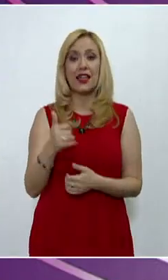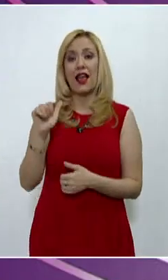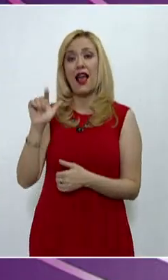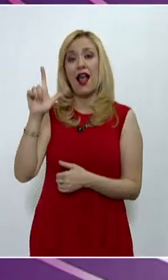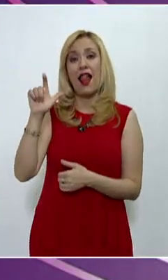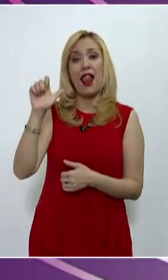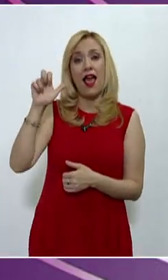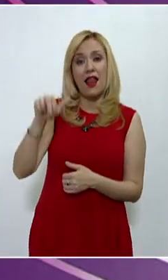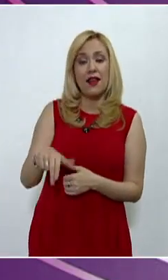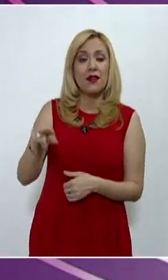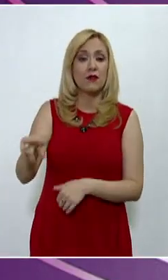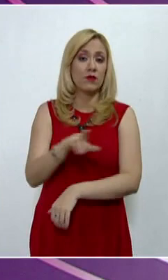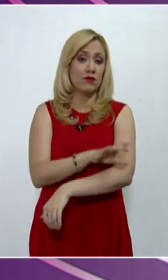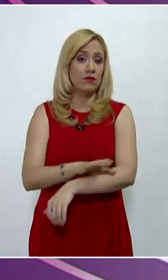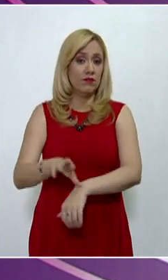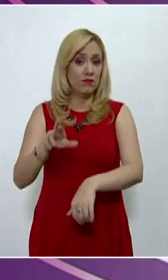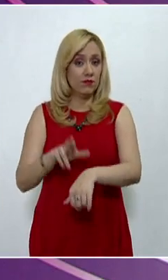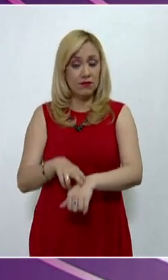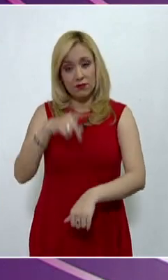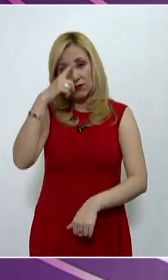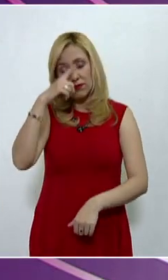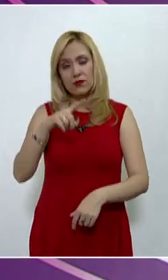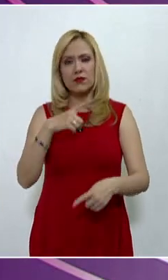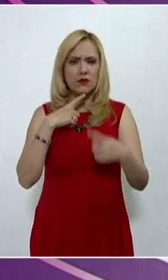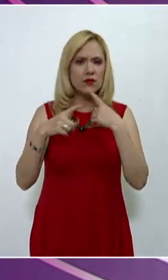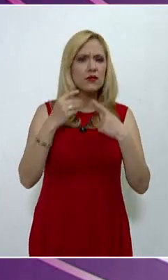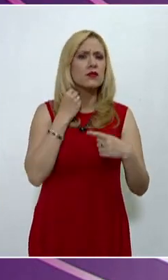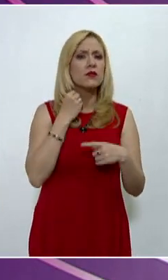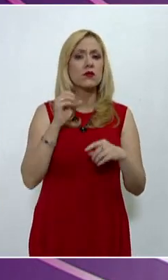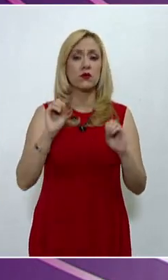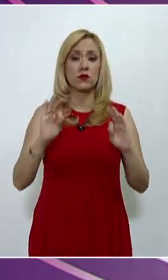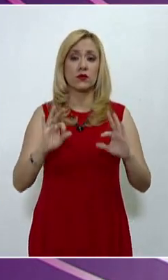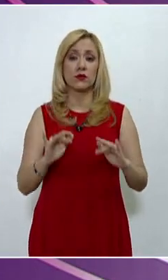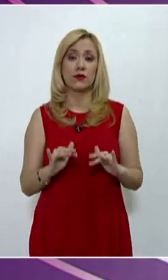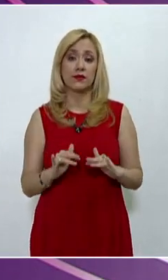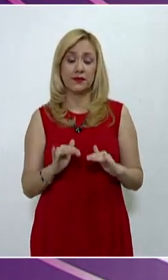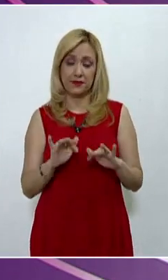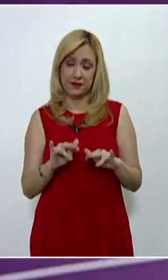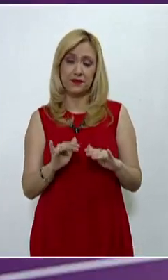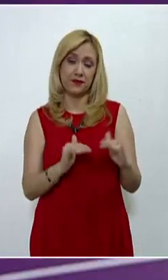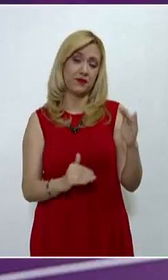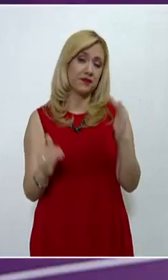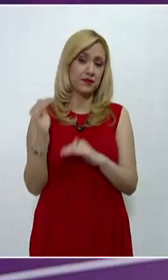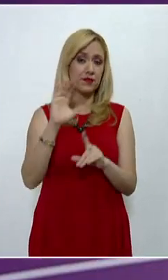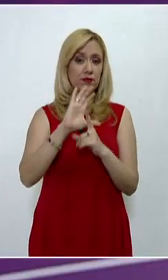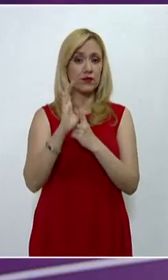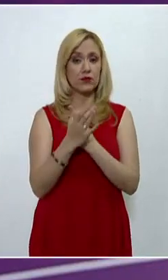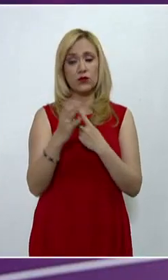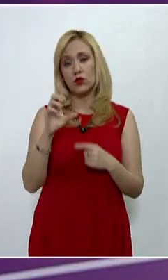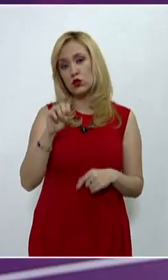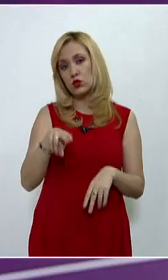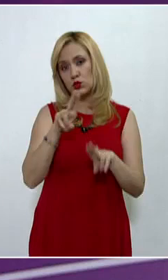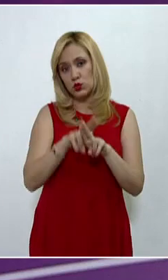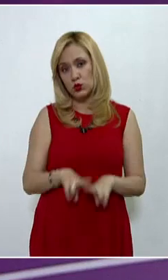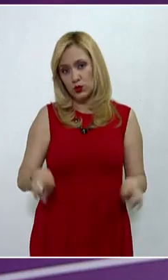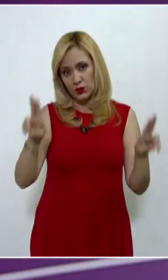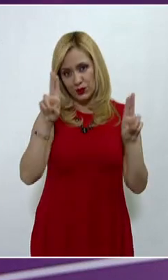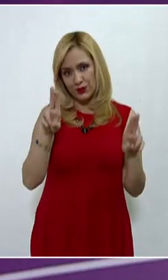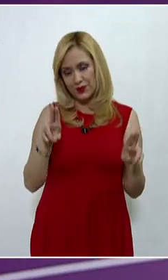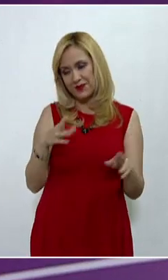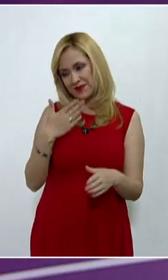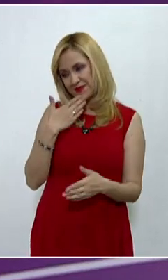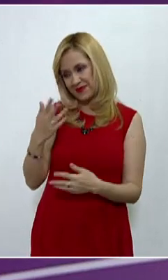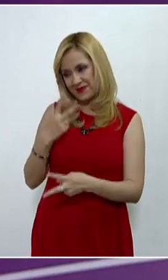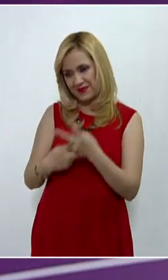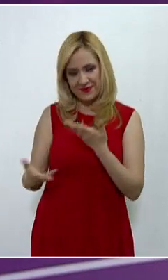García Campos, él es coordinador de la Unidad Legal y de Análisis de la Oficina en México, el Alto Comisionado de las Naciones Unidas para los Derechos Humanos. Tanto gusto que